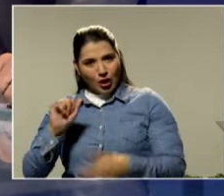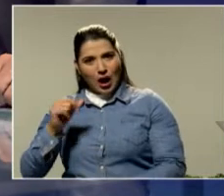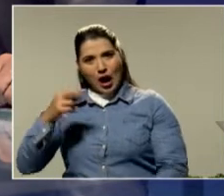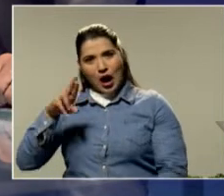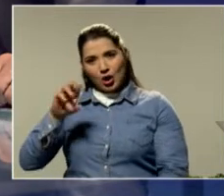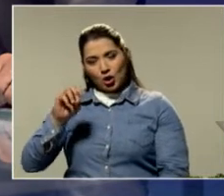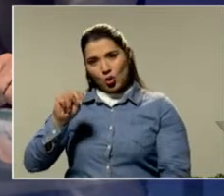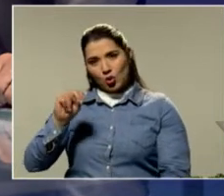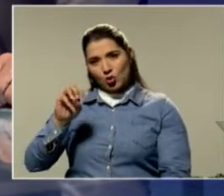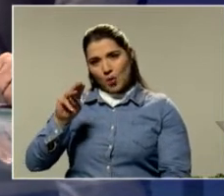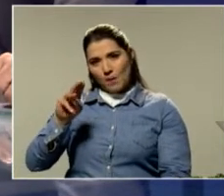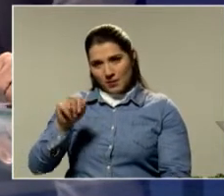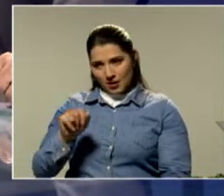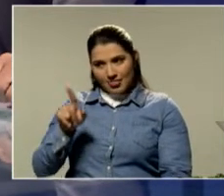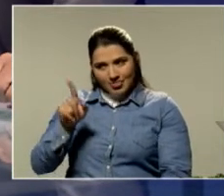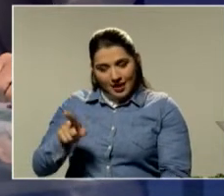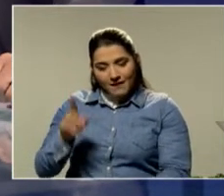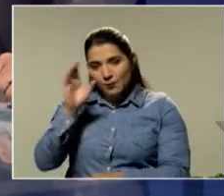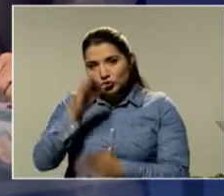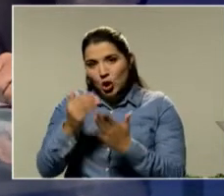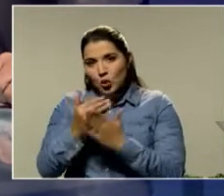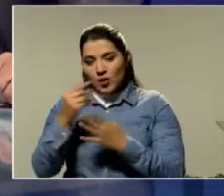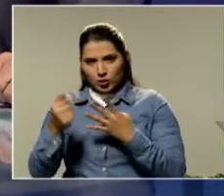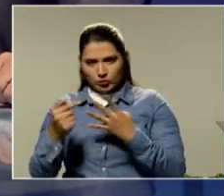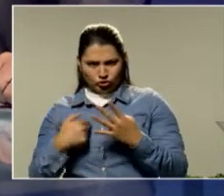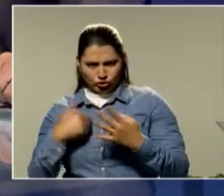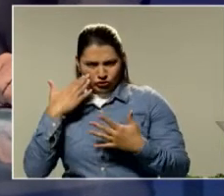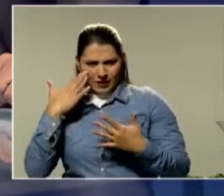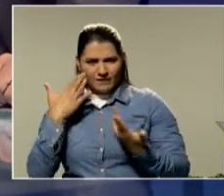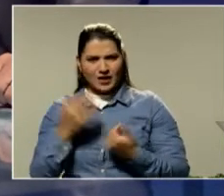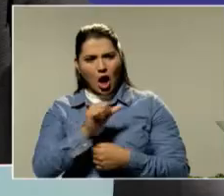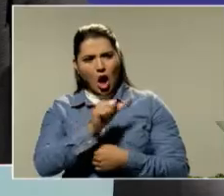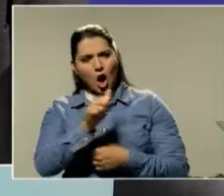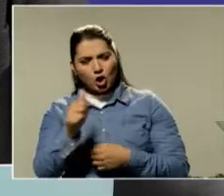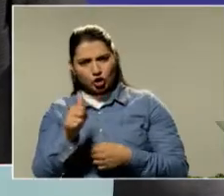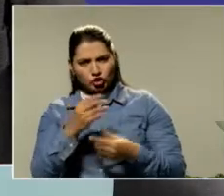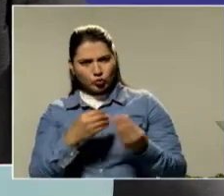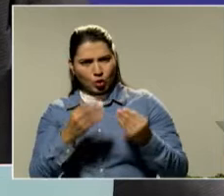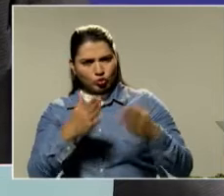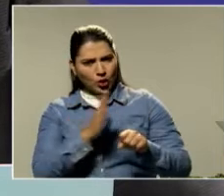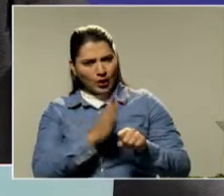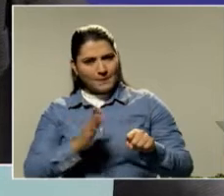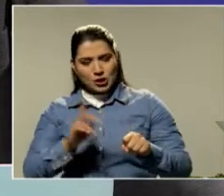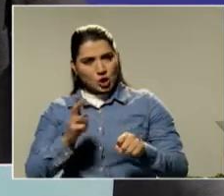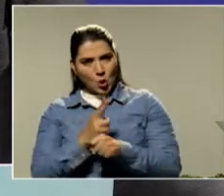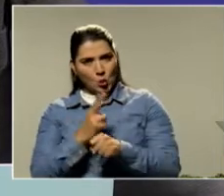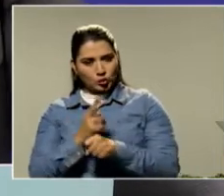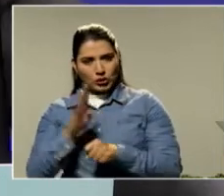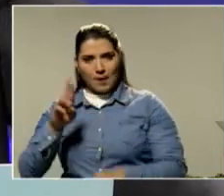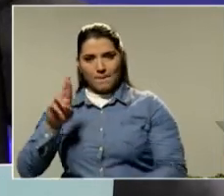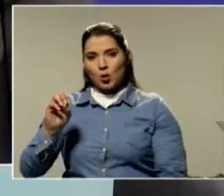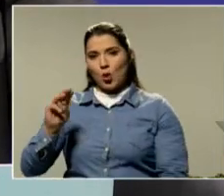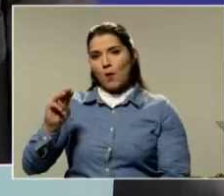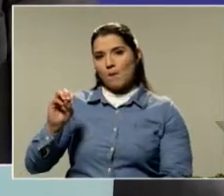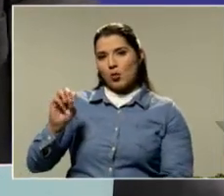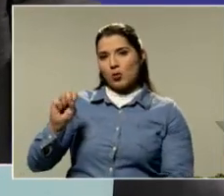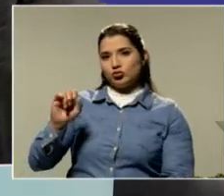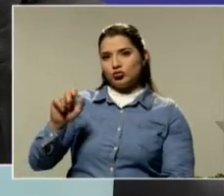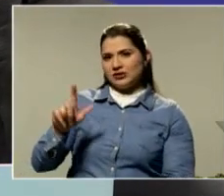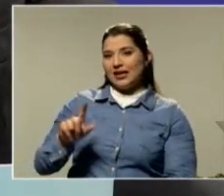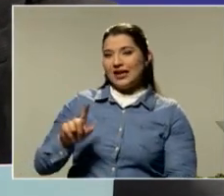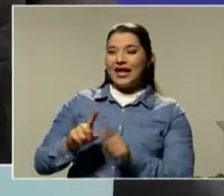innovar y que yo sabía que había productores de piña que usaban bromacil, entonces, ¿verdad? Pero eso no fue popular. También